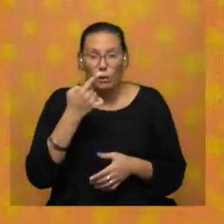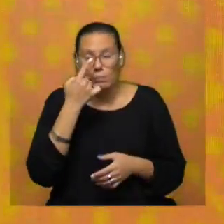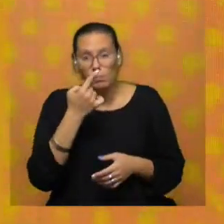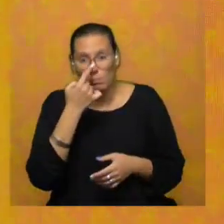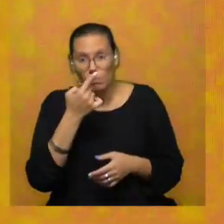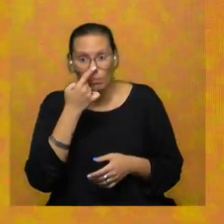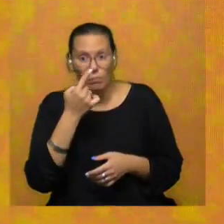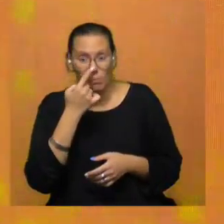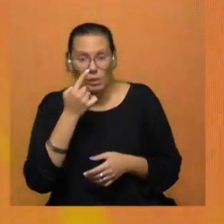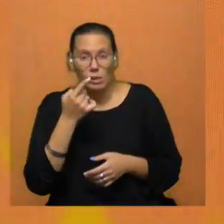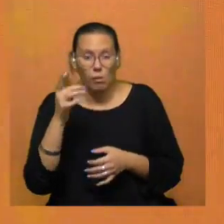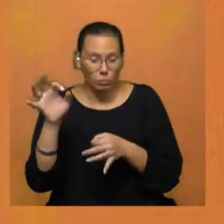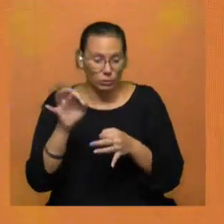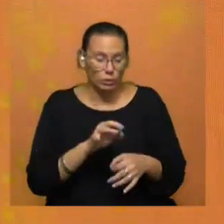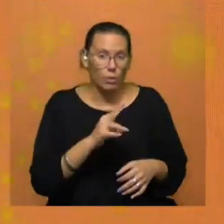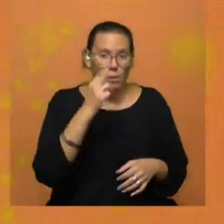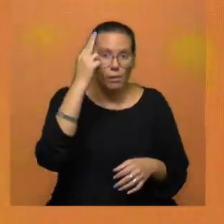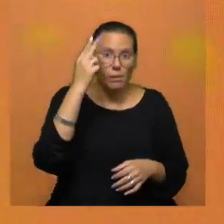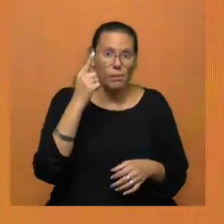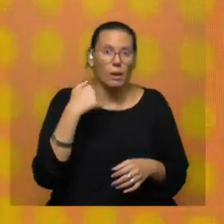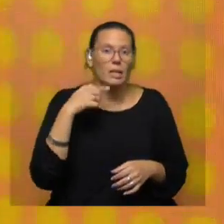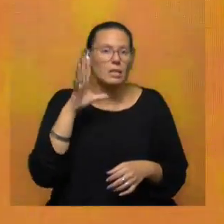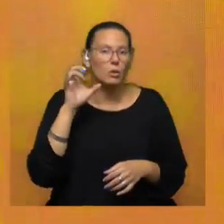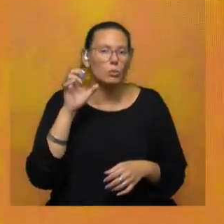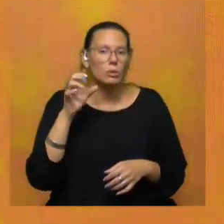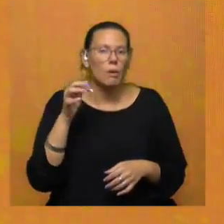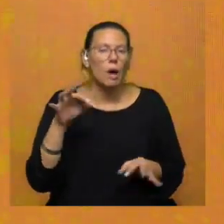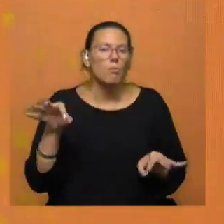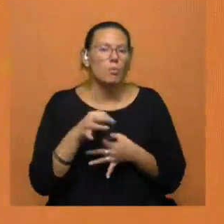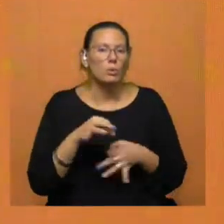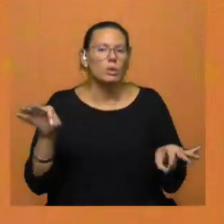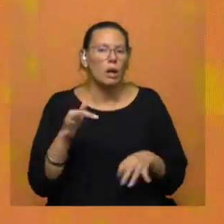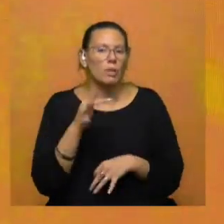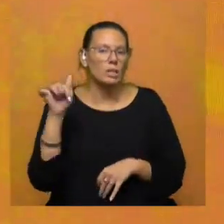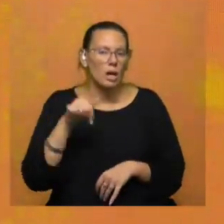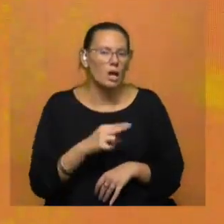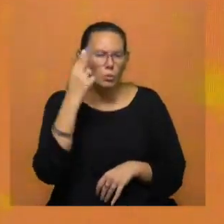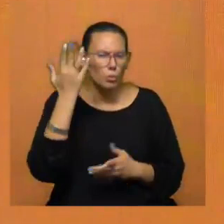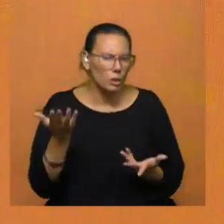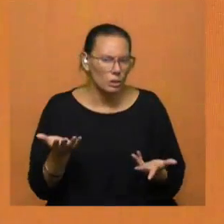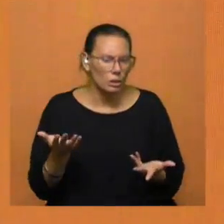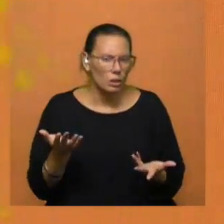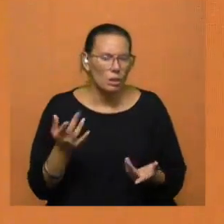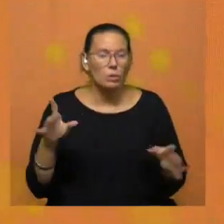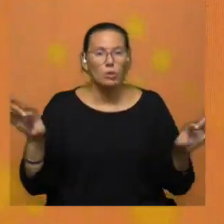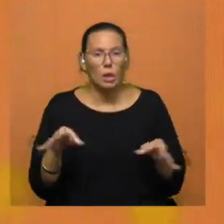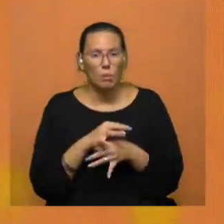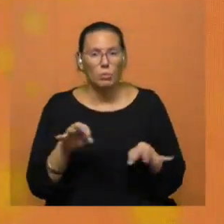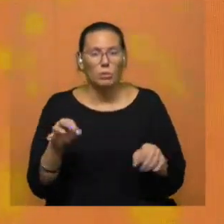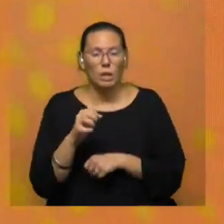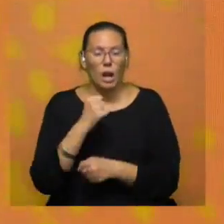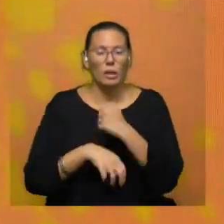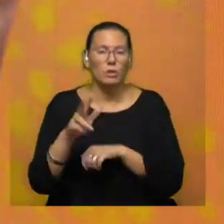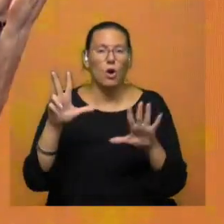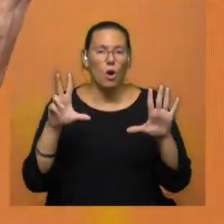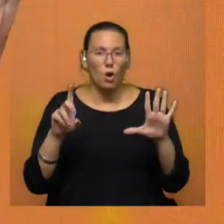interesante cuando llegué a Uruguay, qué era lo que se escuchaba de música francesa, digamos. Entonces es música de los 80,